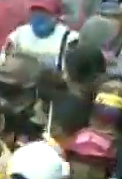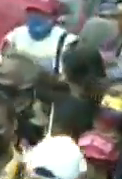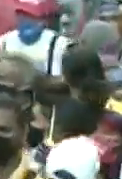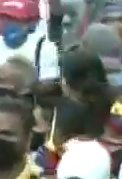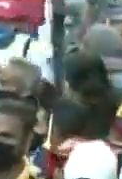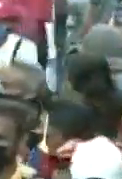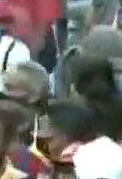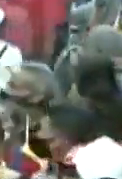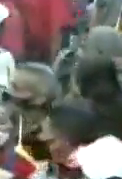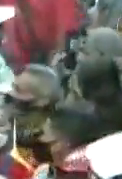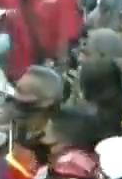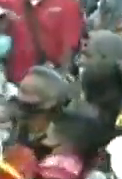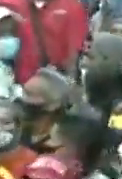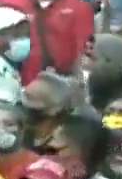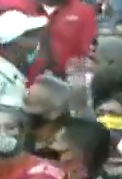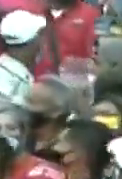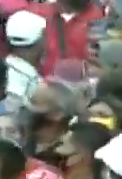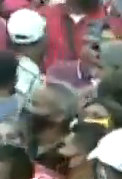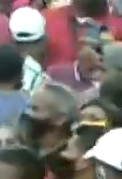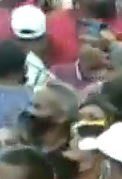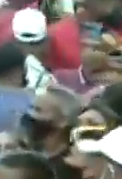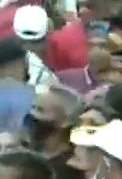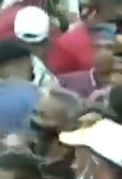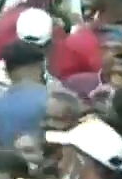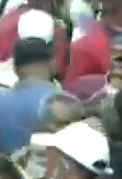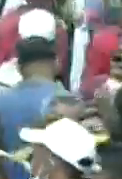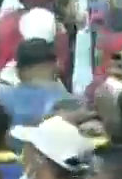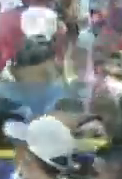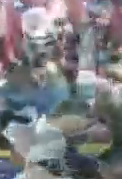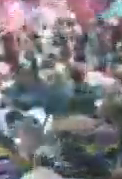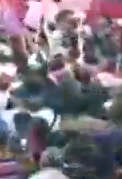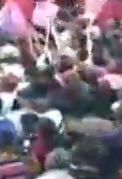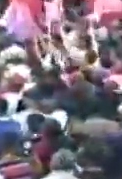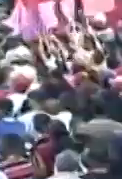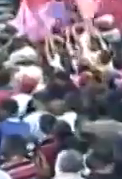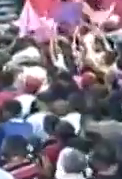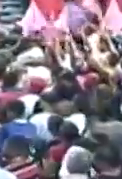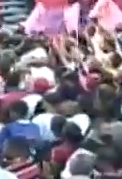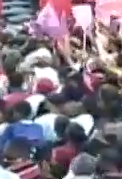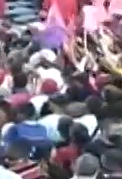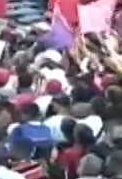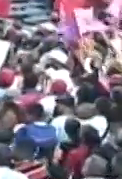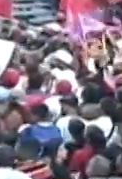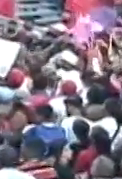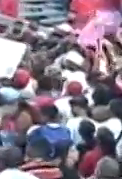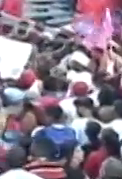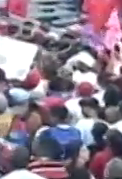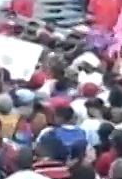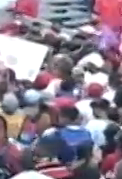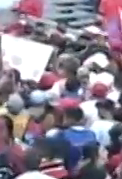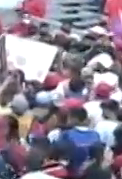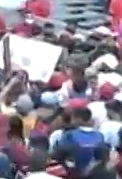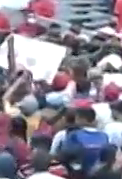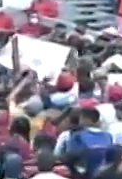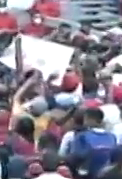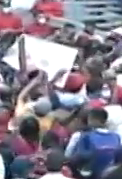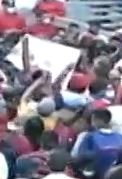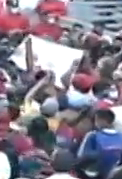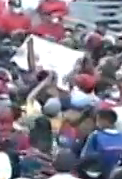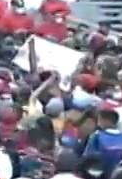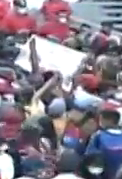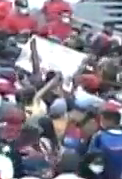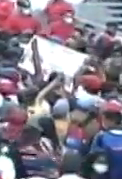Caracas. Vengo a pedirle ayuda a la juventud en la lucha agria y amarga que estoy dando contra